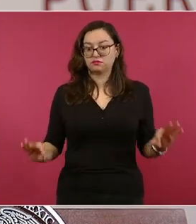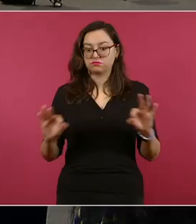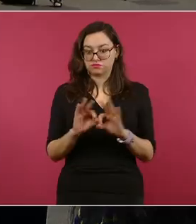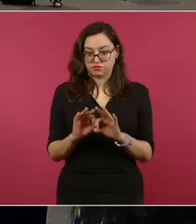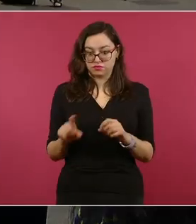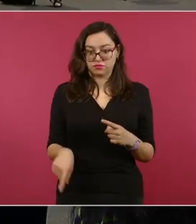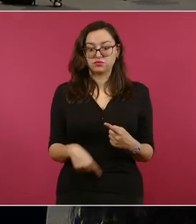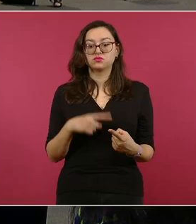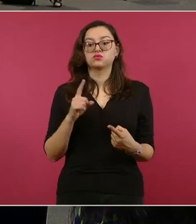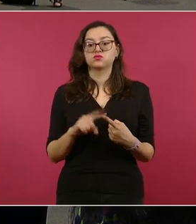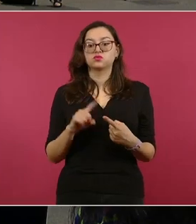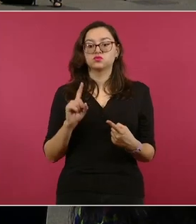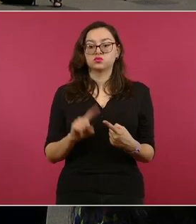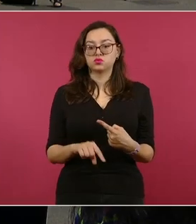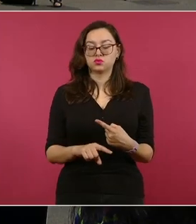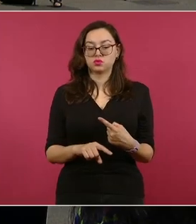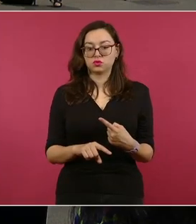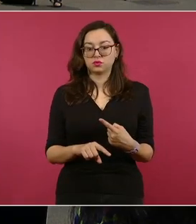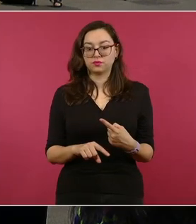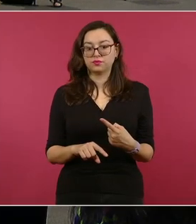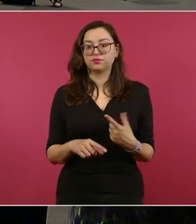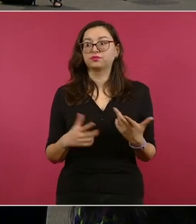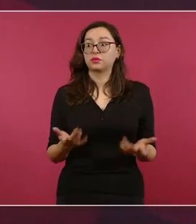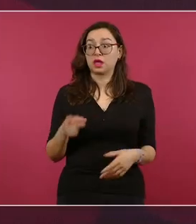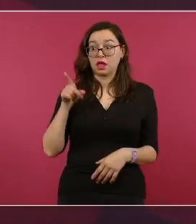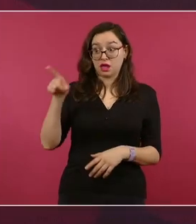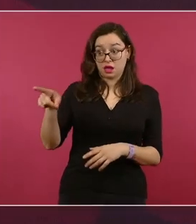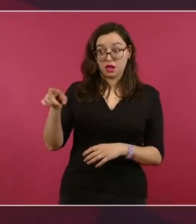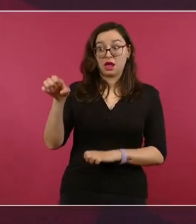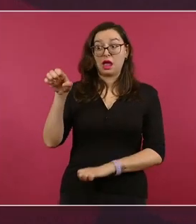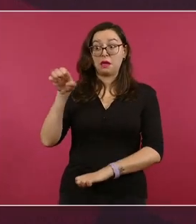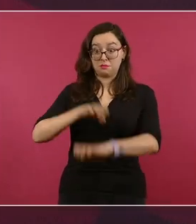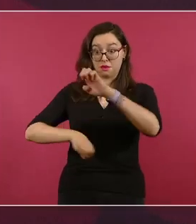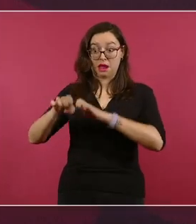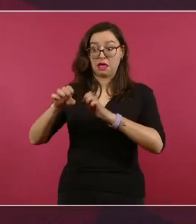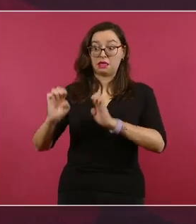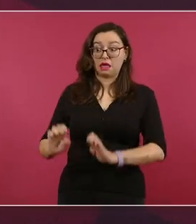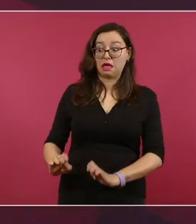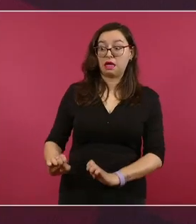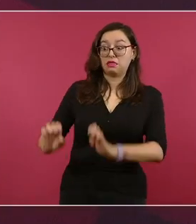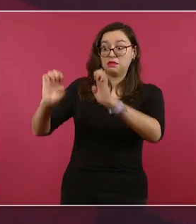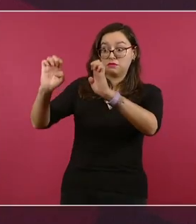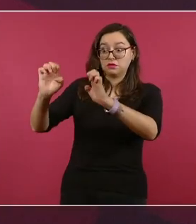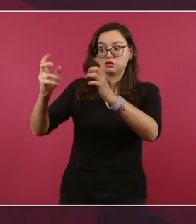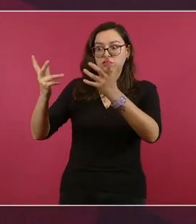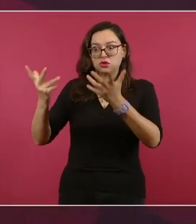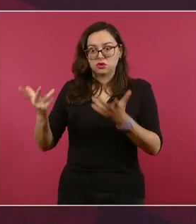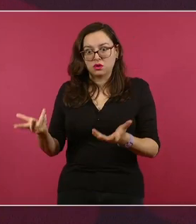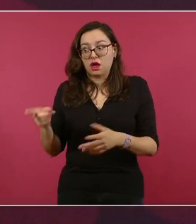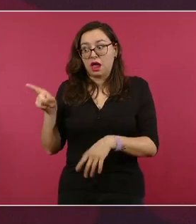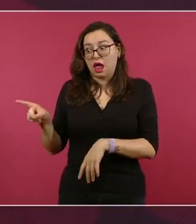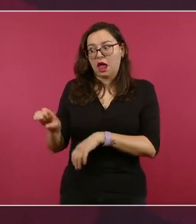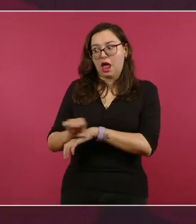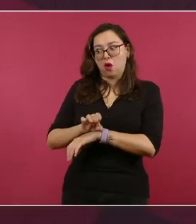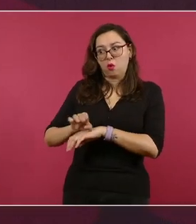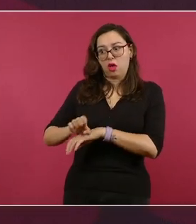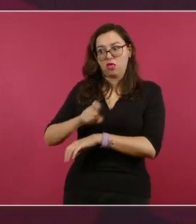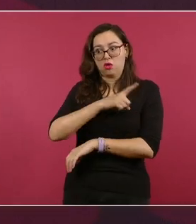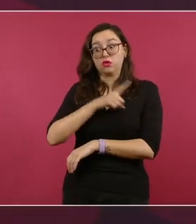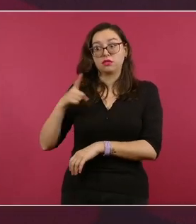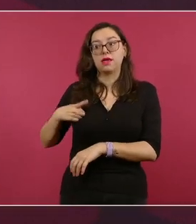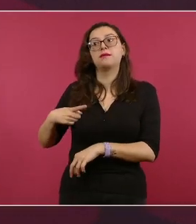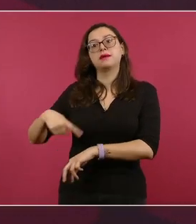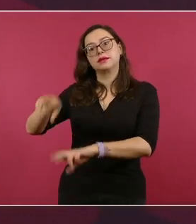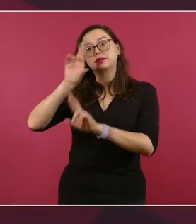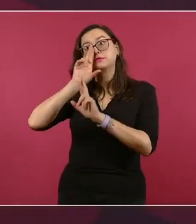Ecuador garantice la seguridad de nuestro local. Con el rompimiento de las relaciones diplomáticas, nuestro local ha quedado